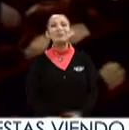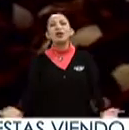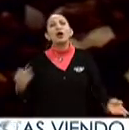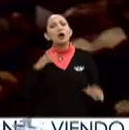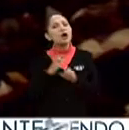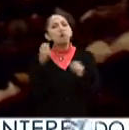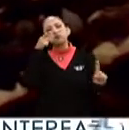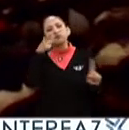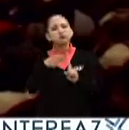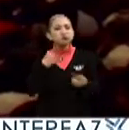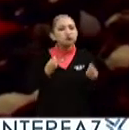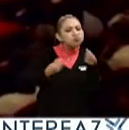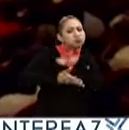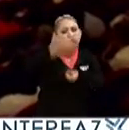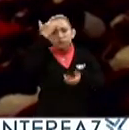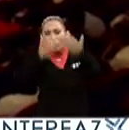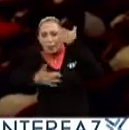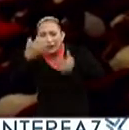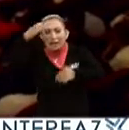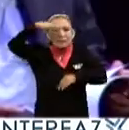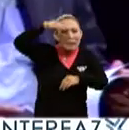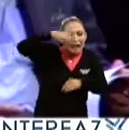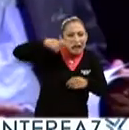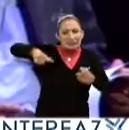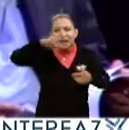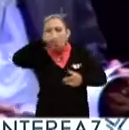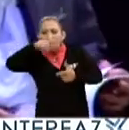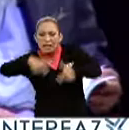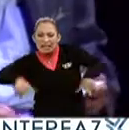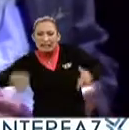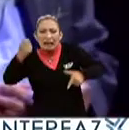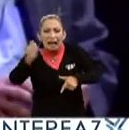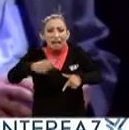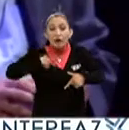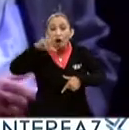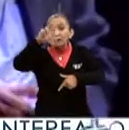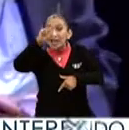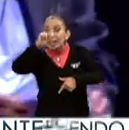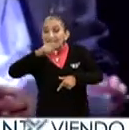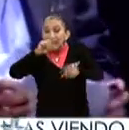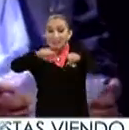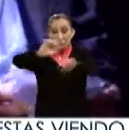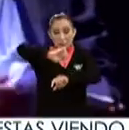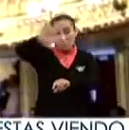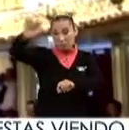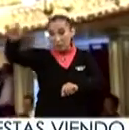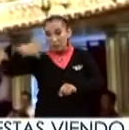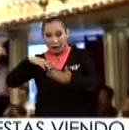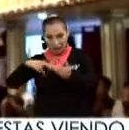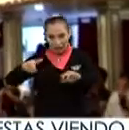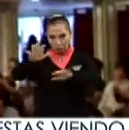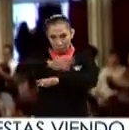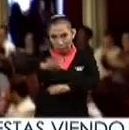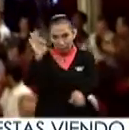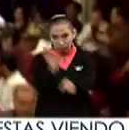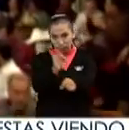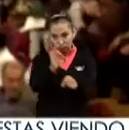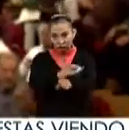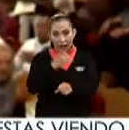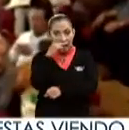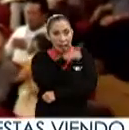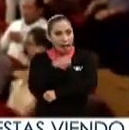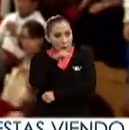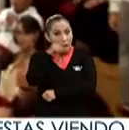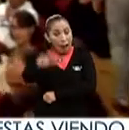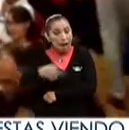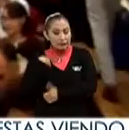el propósito de intercambiar saberes y experiencias lingüísticas entre más de 80 especialistas vinculados al fortalecimiento de las